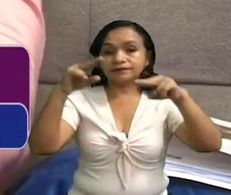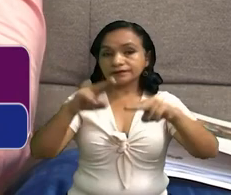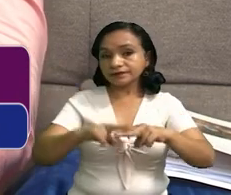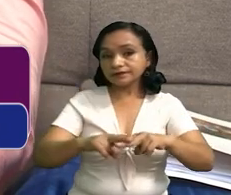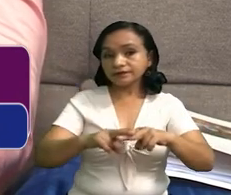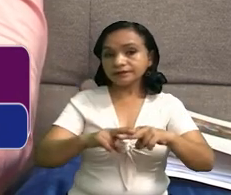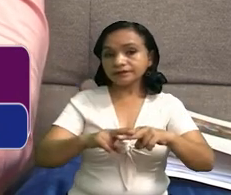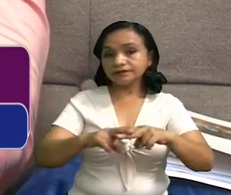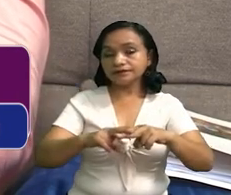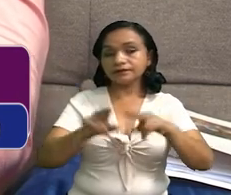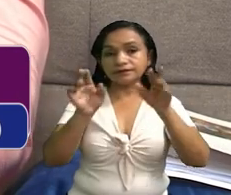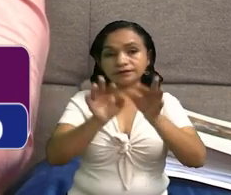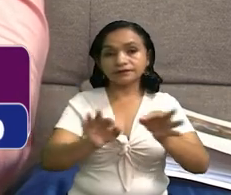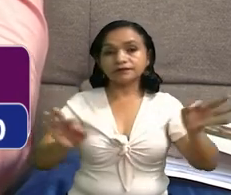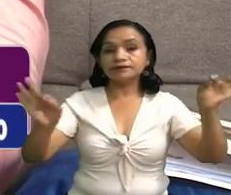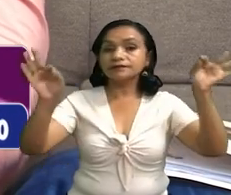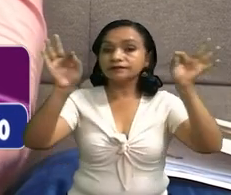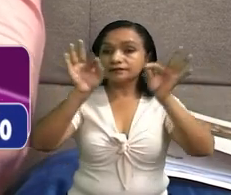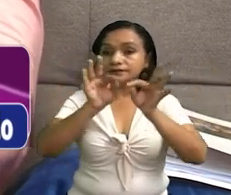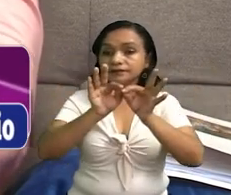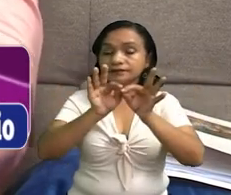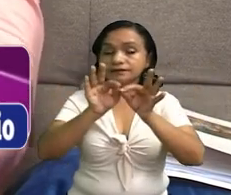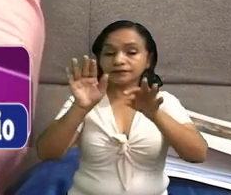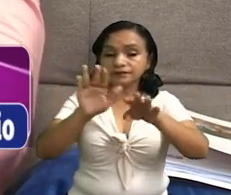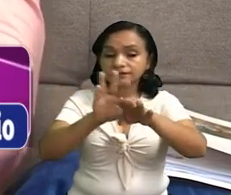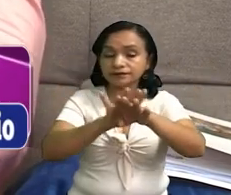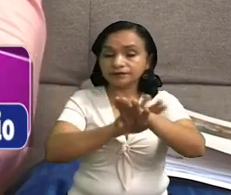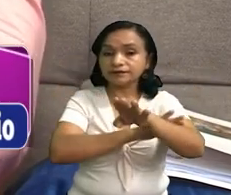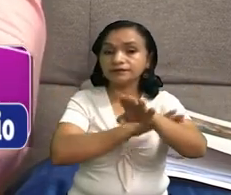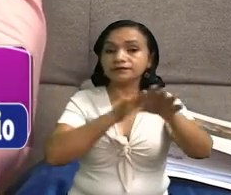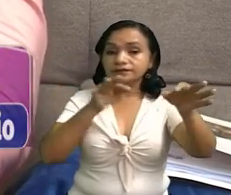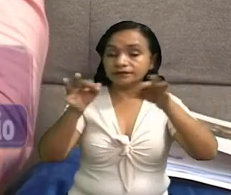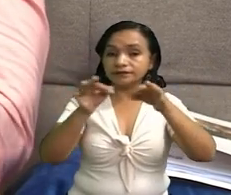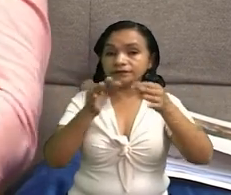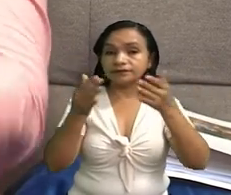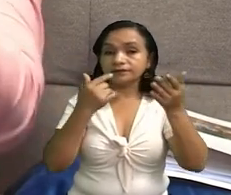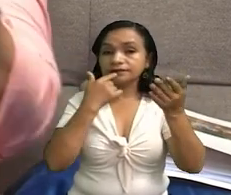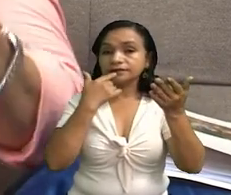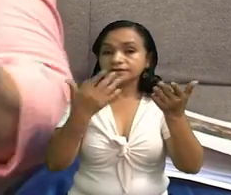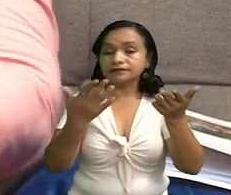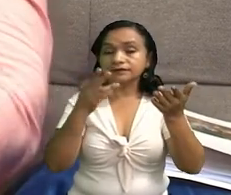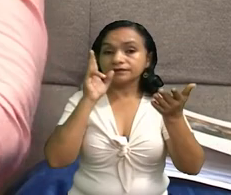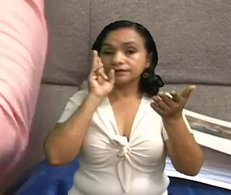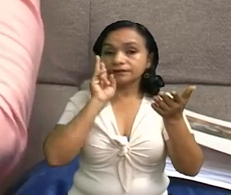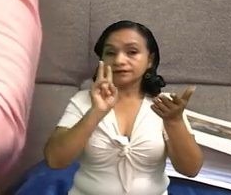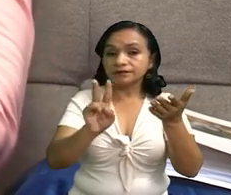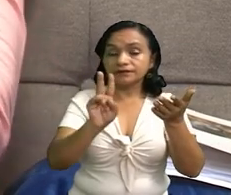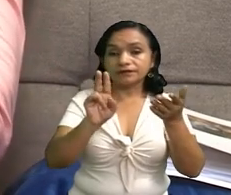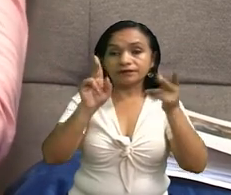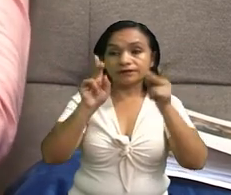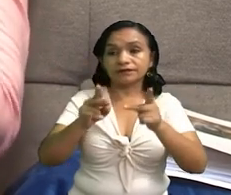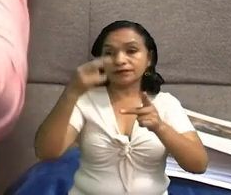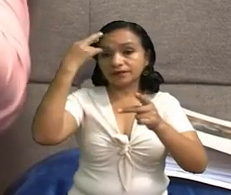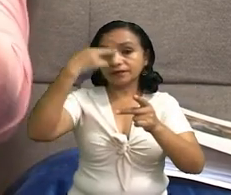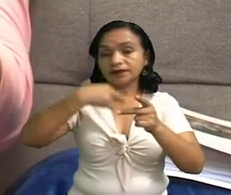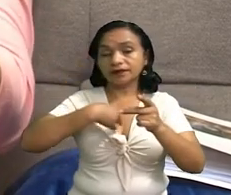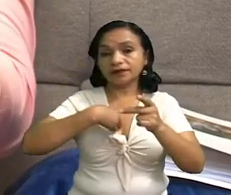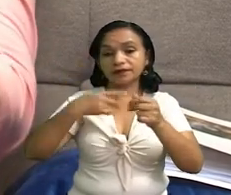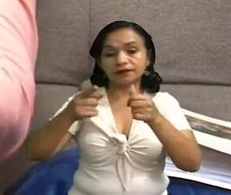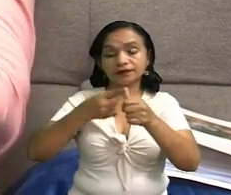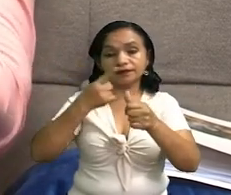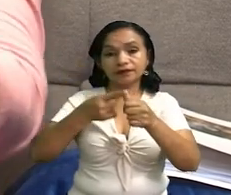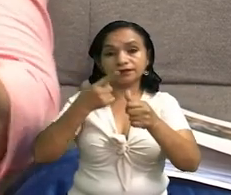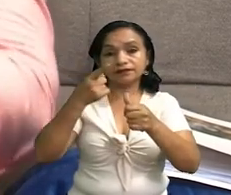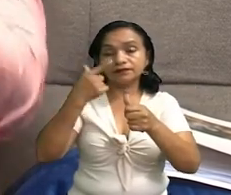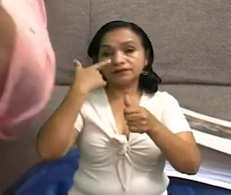Pero lo importante es esa sensibilización, porque eso lo vimos nosotros, las autoridades. Pues lo primero